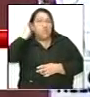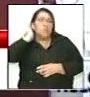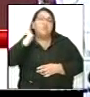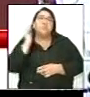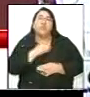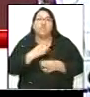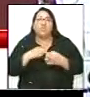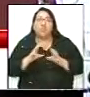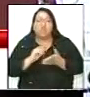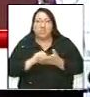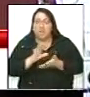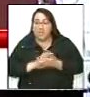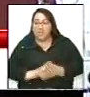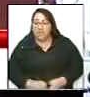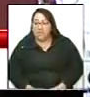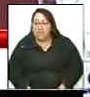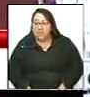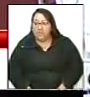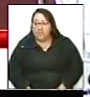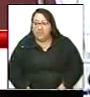ya estamos más tranquilos.